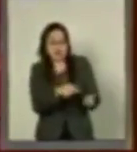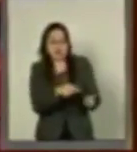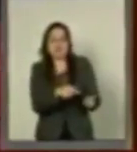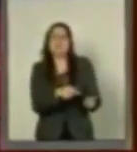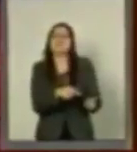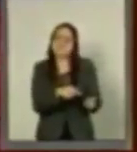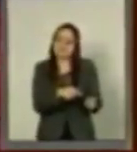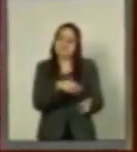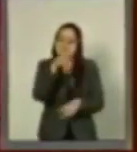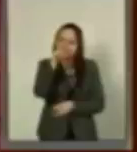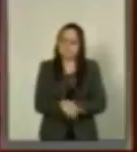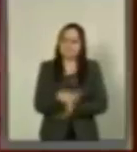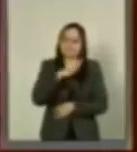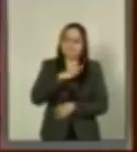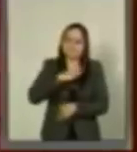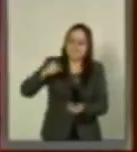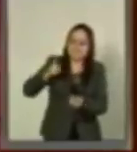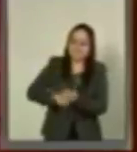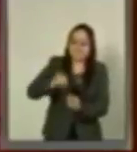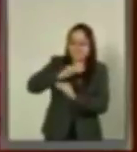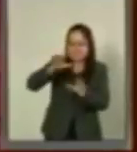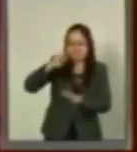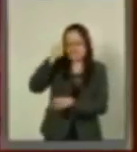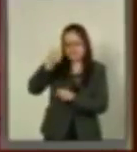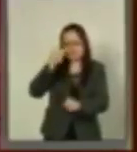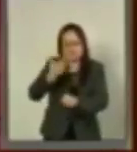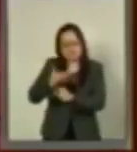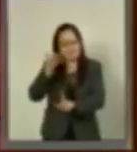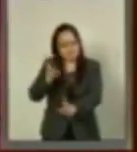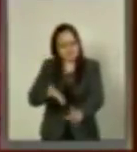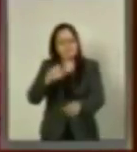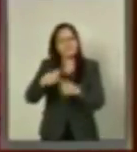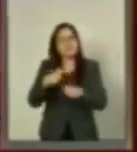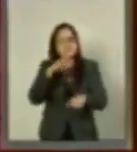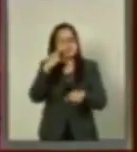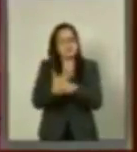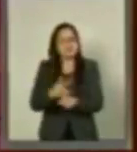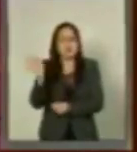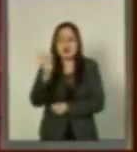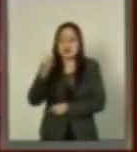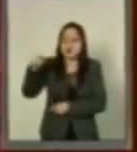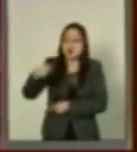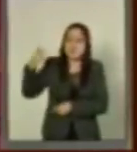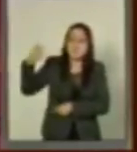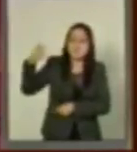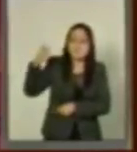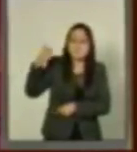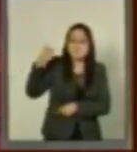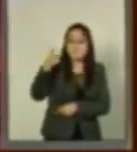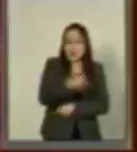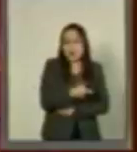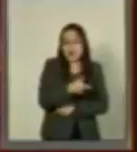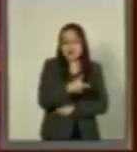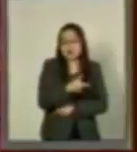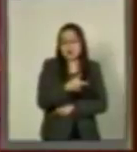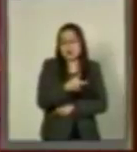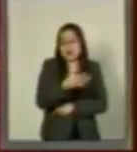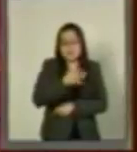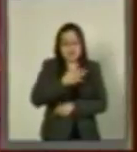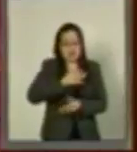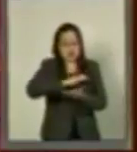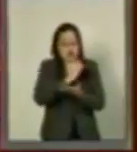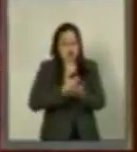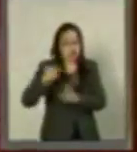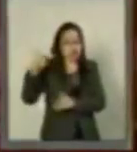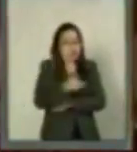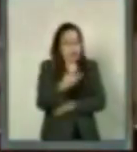realmente tiene un señalamiento muy claro, señor secretario, es si pagas cualquier contrato que yo te dé,